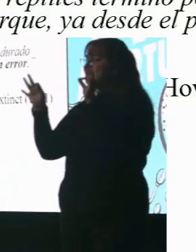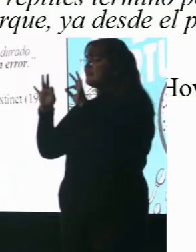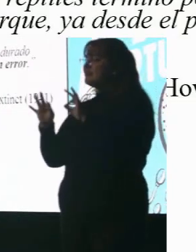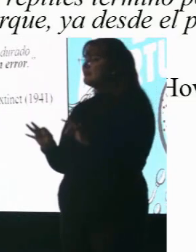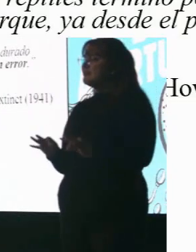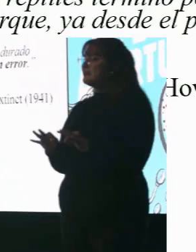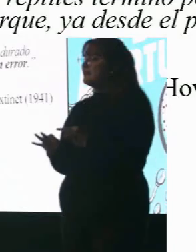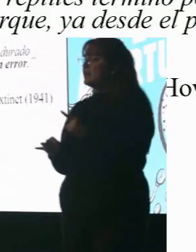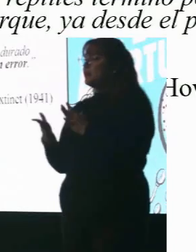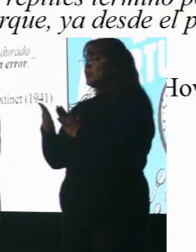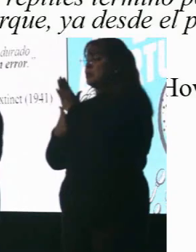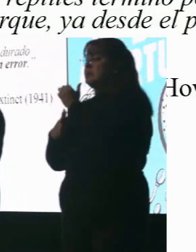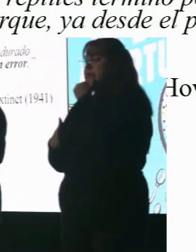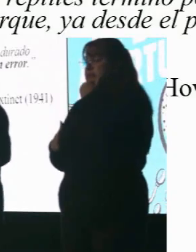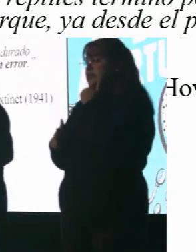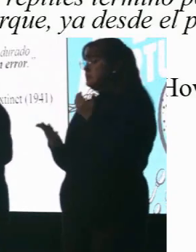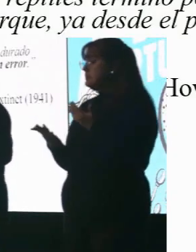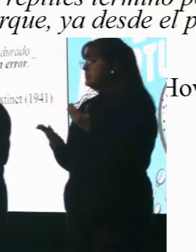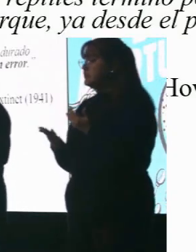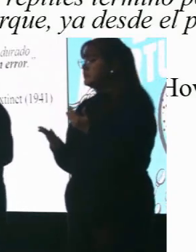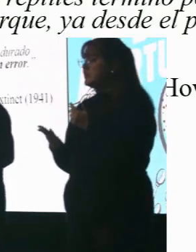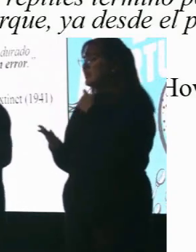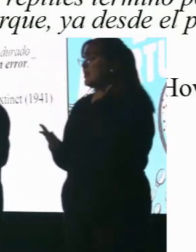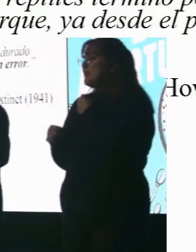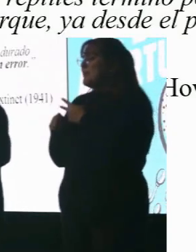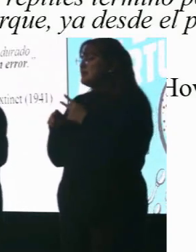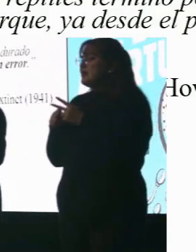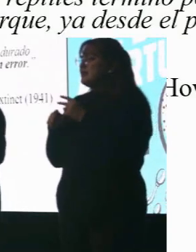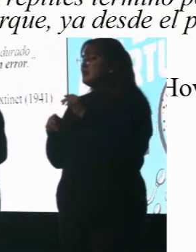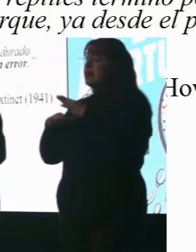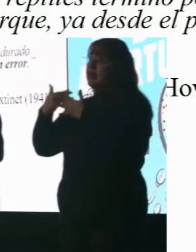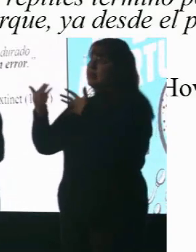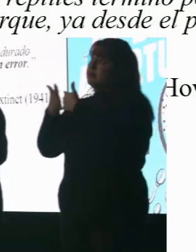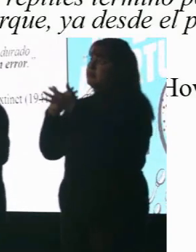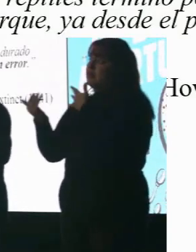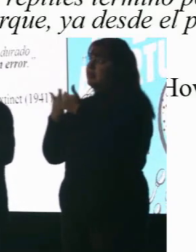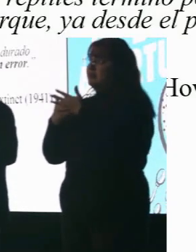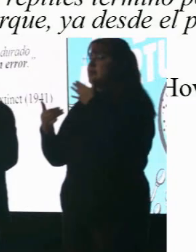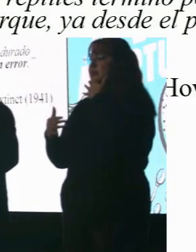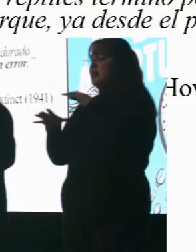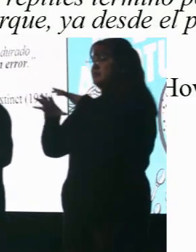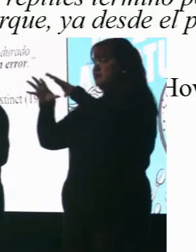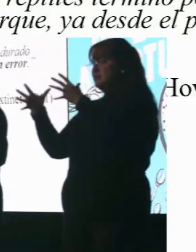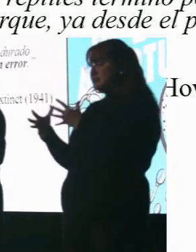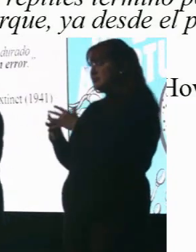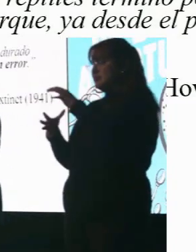un principio fue un error. Y eso ocurre en la naturaleza y en la geología es,